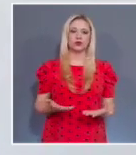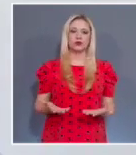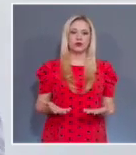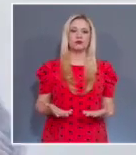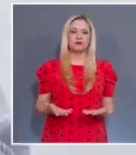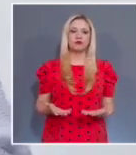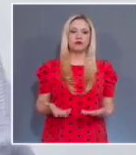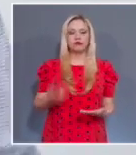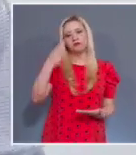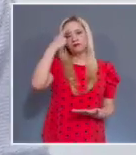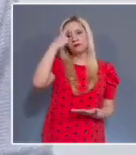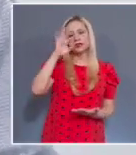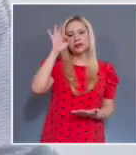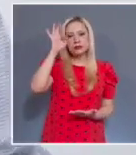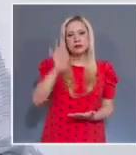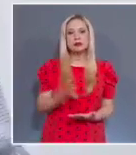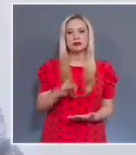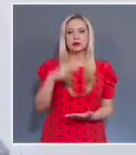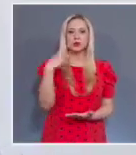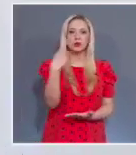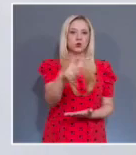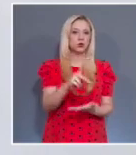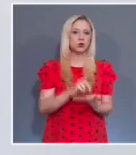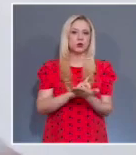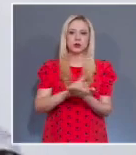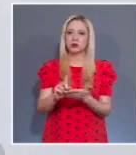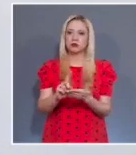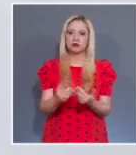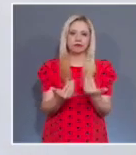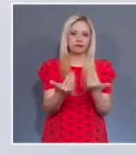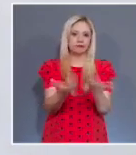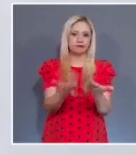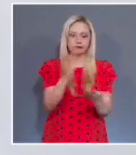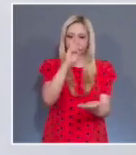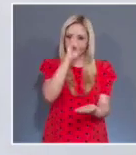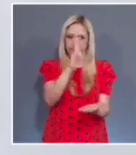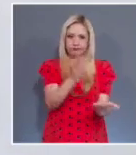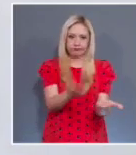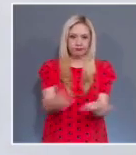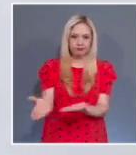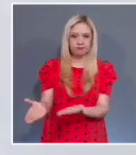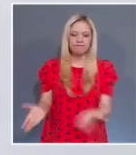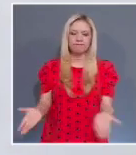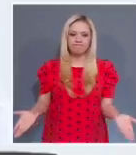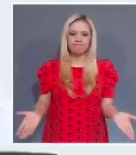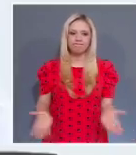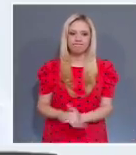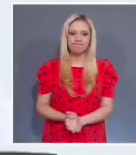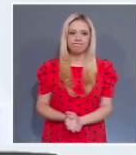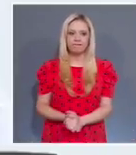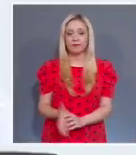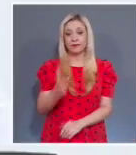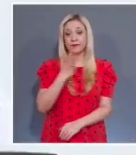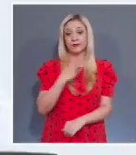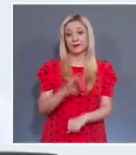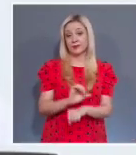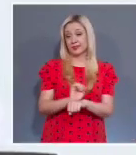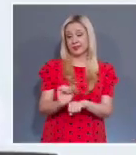ejercicio pleno de sus derechos humanos. No es una tarea sencilla. La